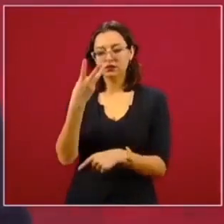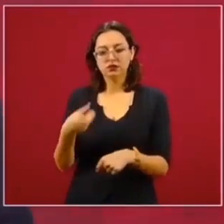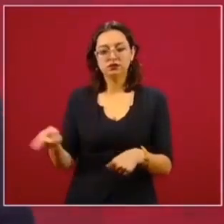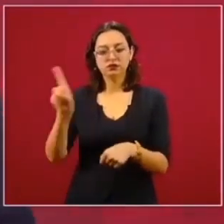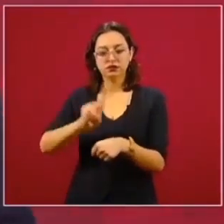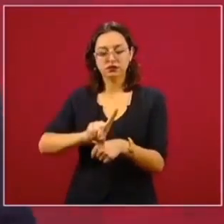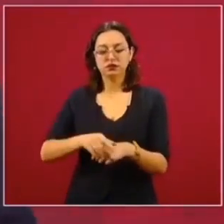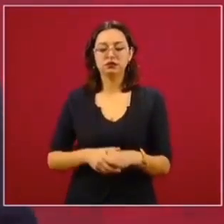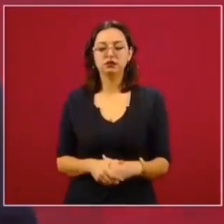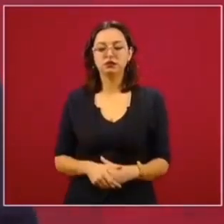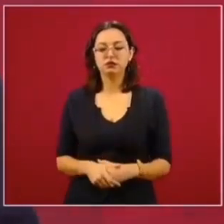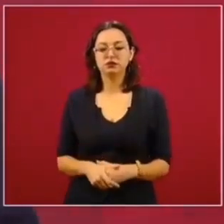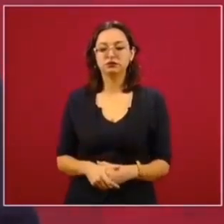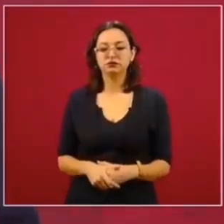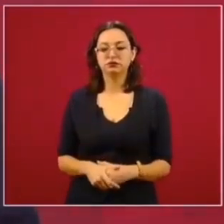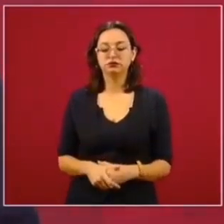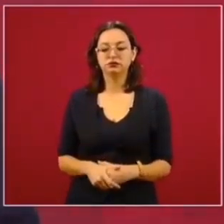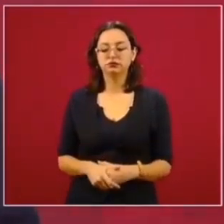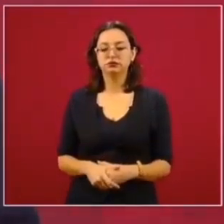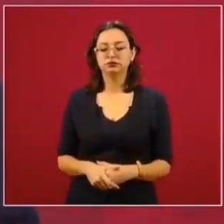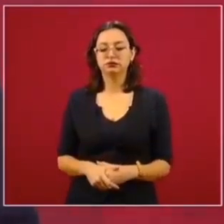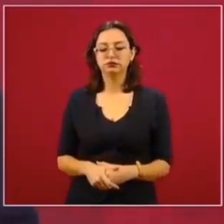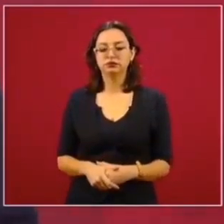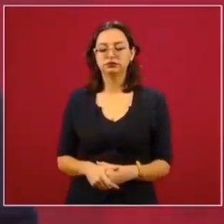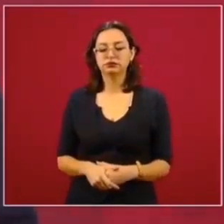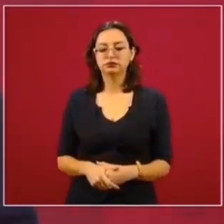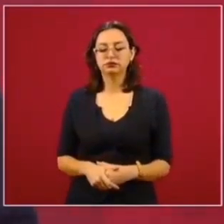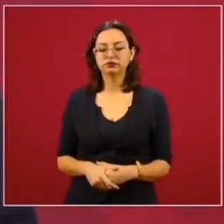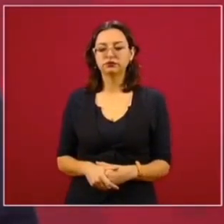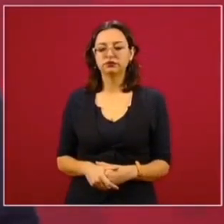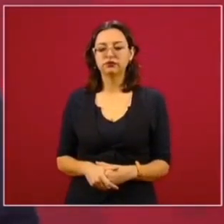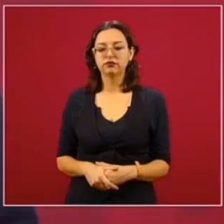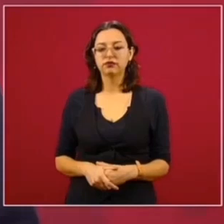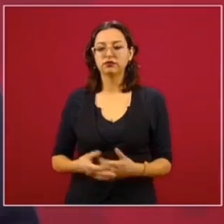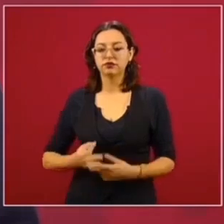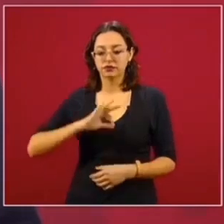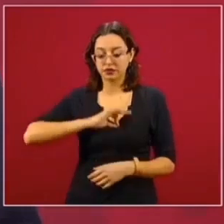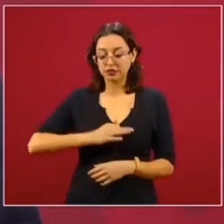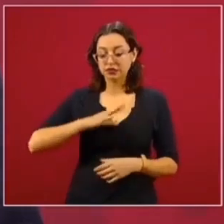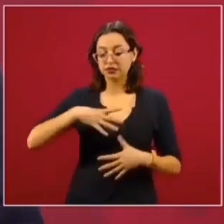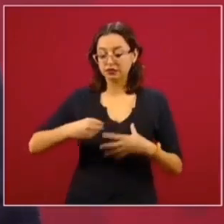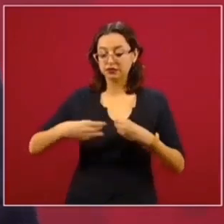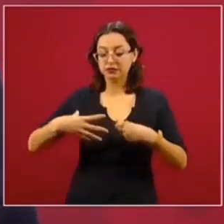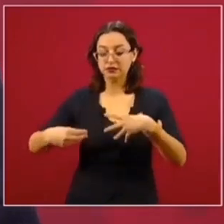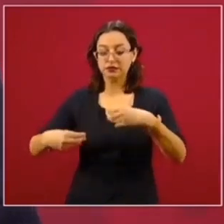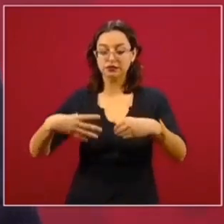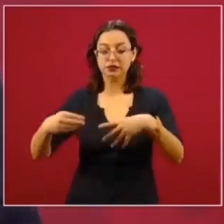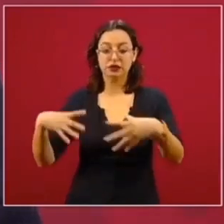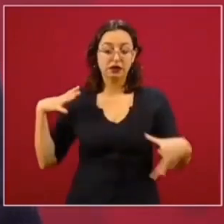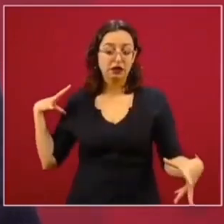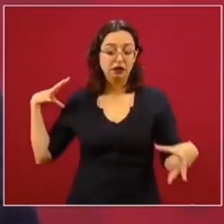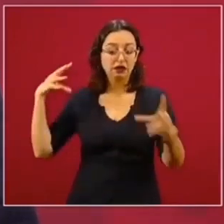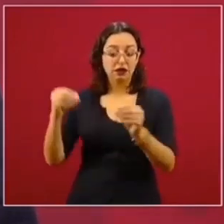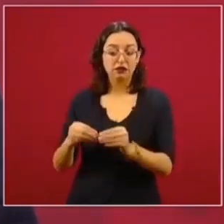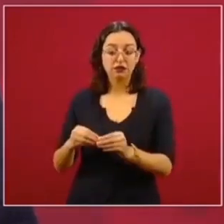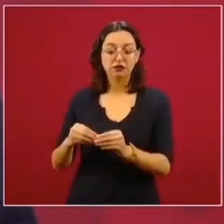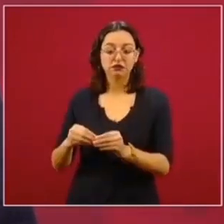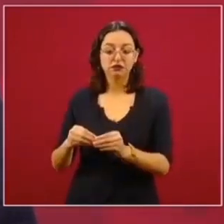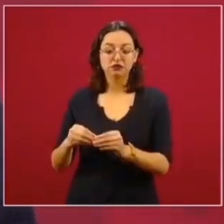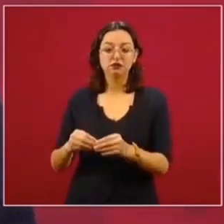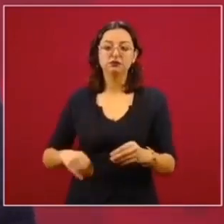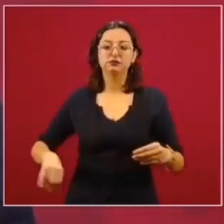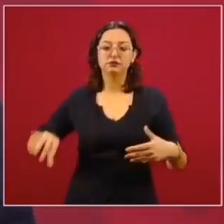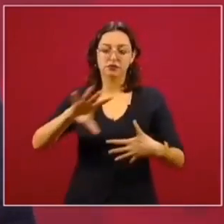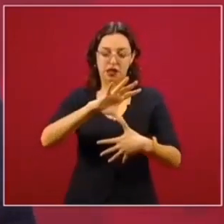la mitad un poco más de la mitad de la ocurrencia de la enfermedad acumulada ha ocurrido en el